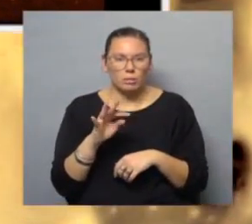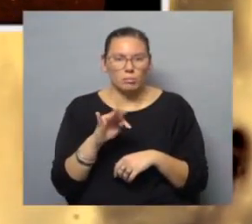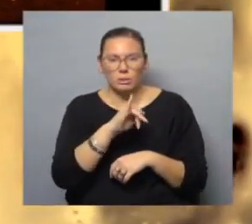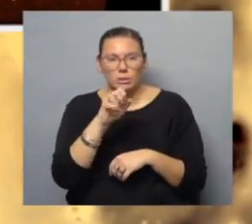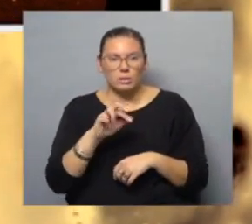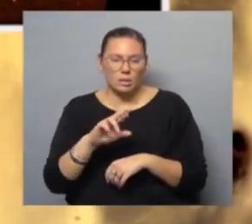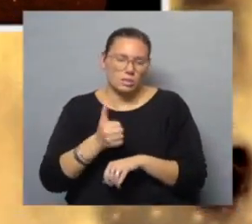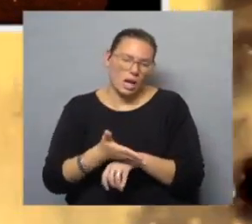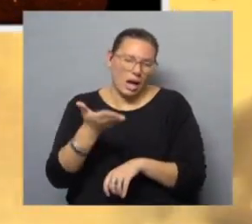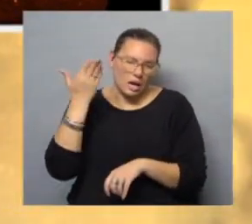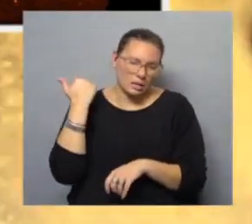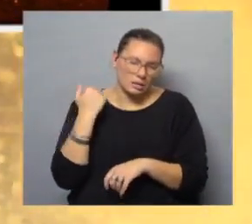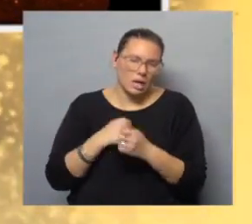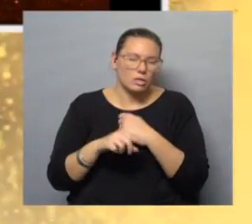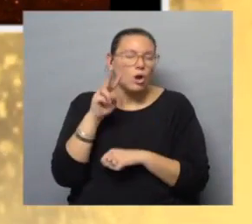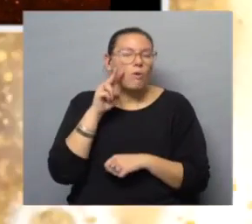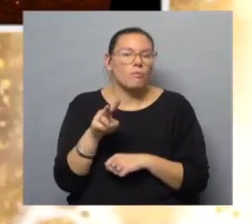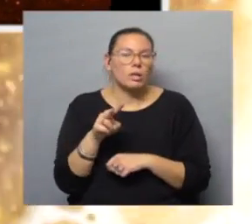ya hace unos cuantos años con la idea de observar